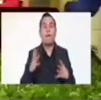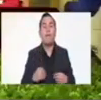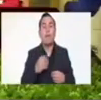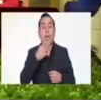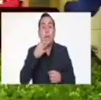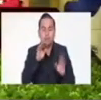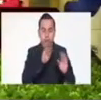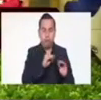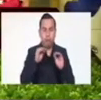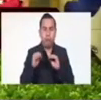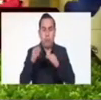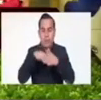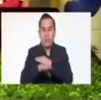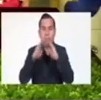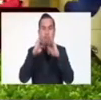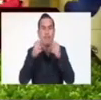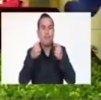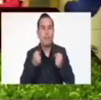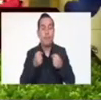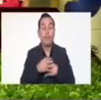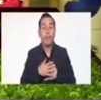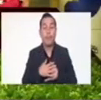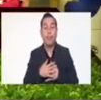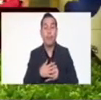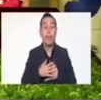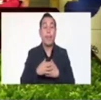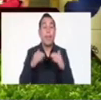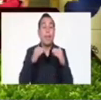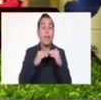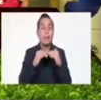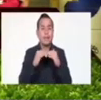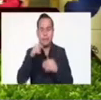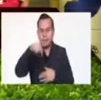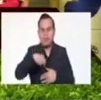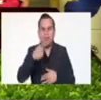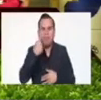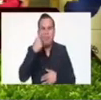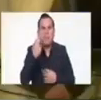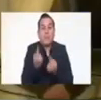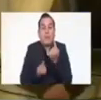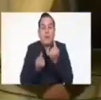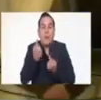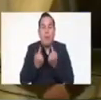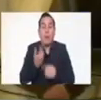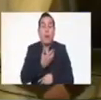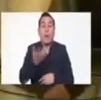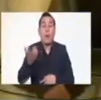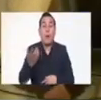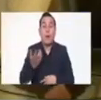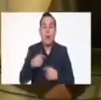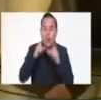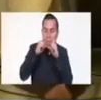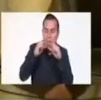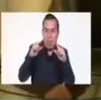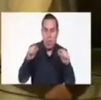que se está implementando dentro de los centros penitenciarios. Que incluso hoy hemos llegado, y todos los rumores que ha querido